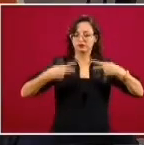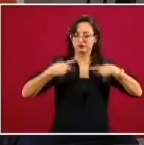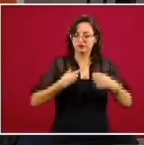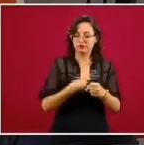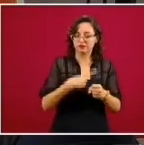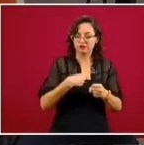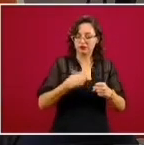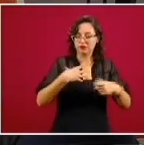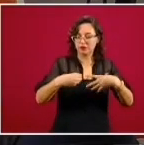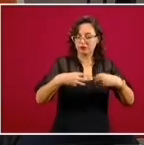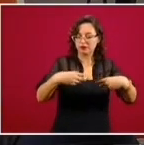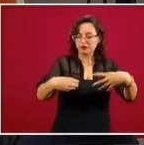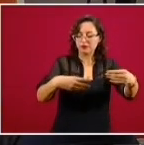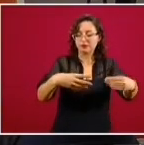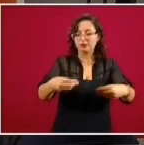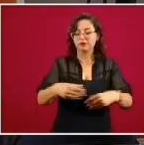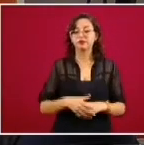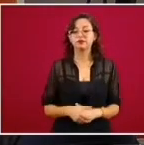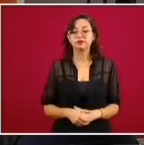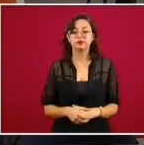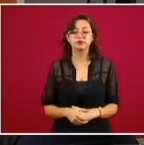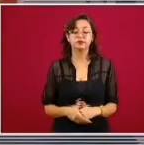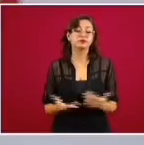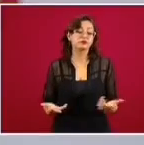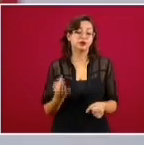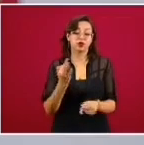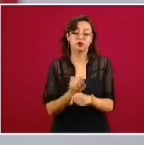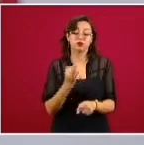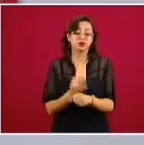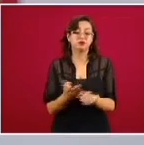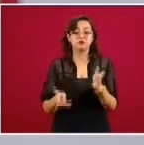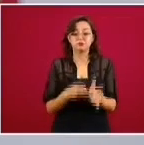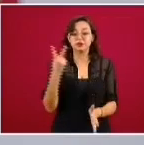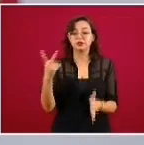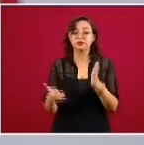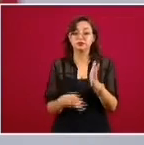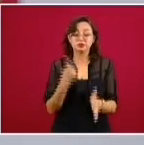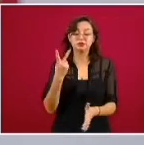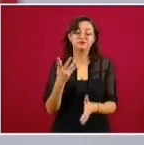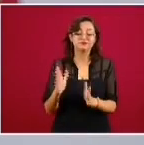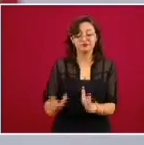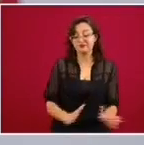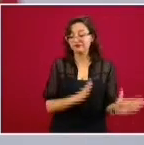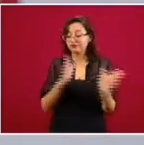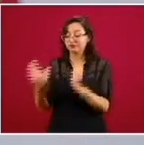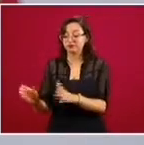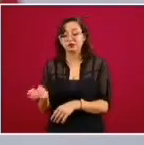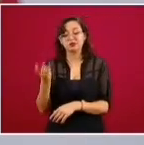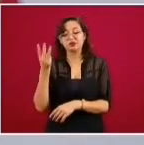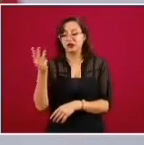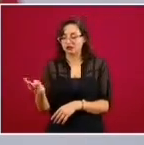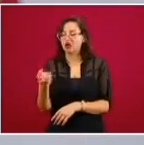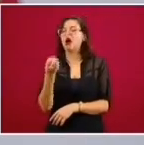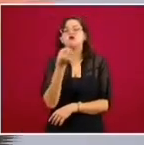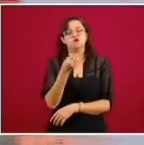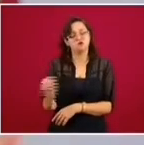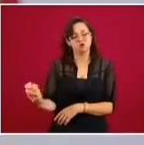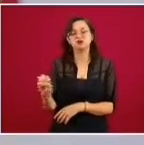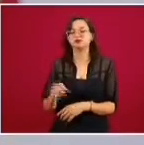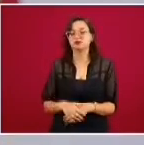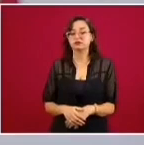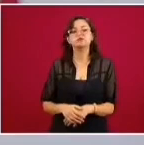Entonces, en este momento hemos dicho que es irremediable llegar a la fase 3, todavía técnicamente no estamos en la fase 3